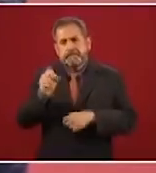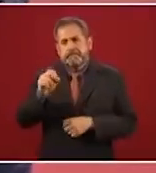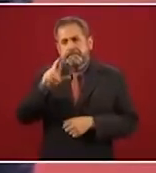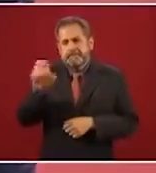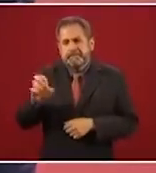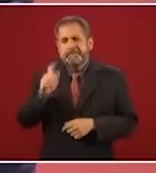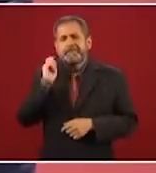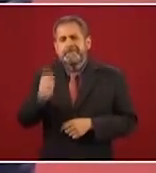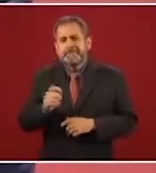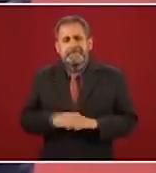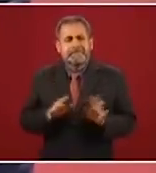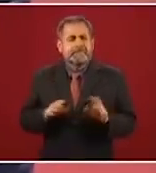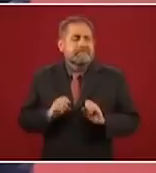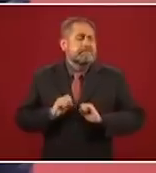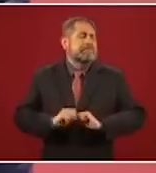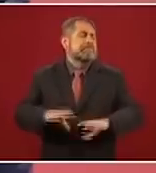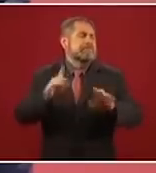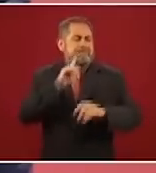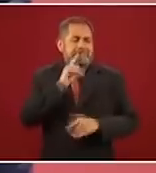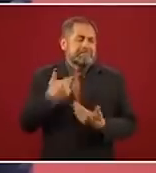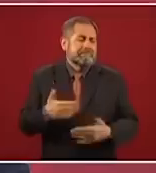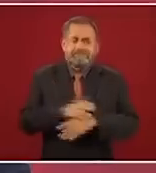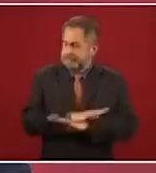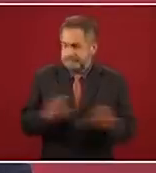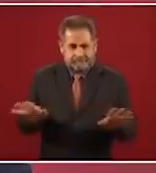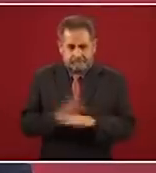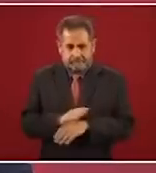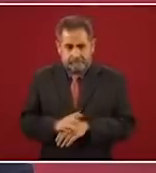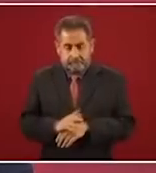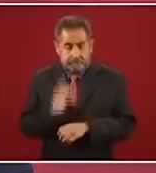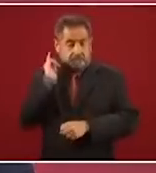puedo decirles es que no hay impunidad para nadie